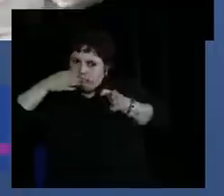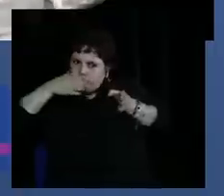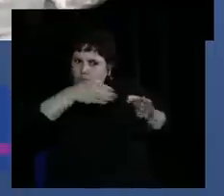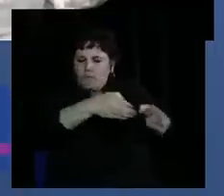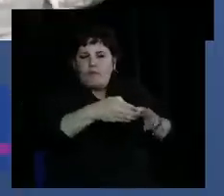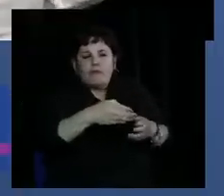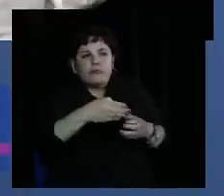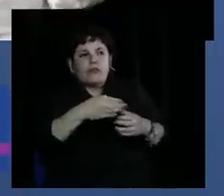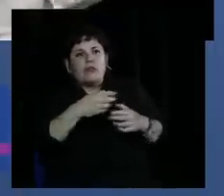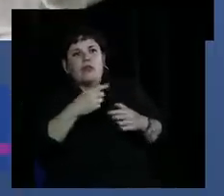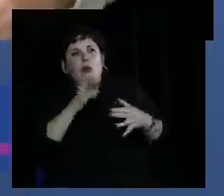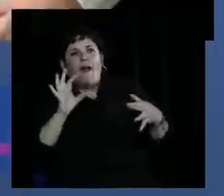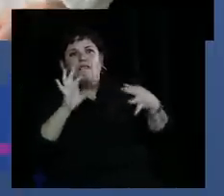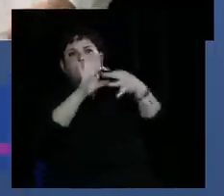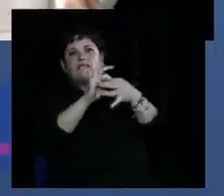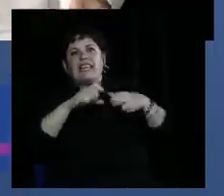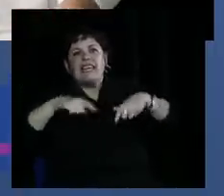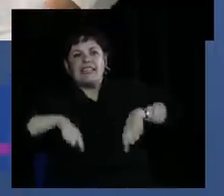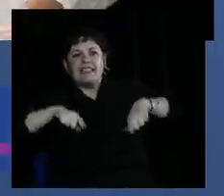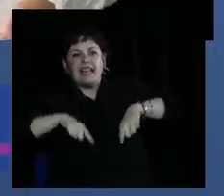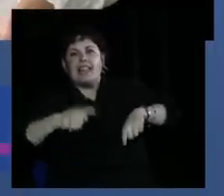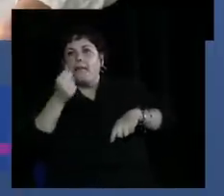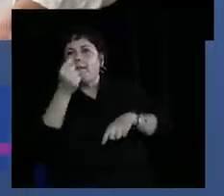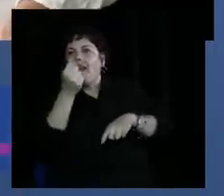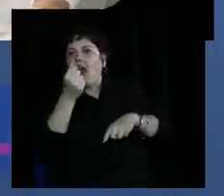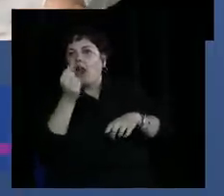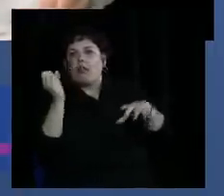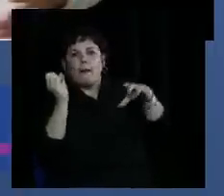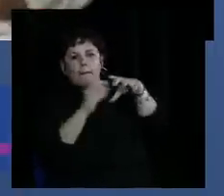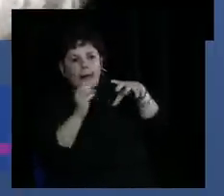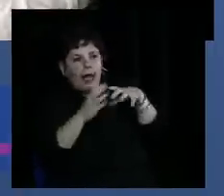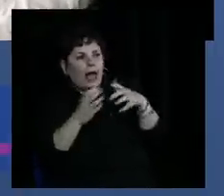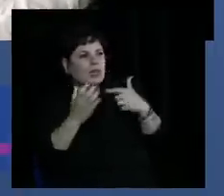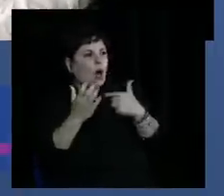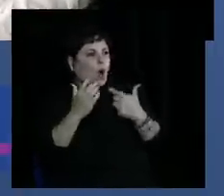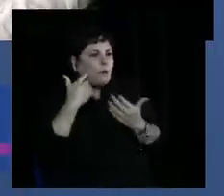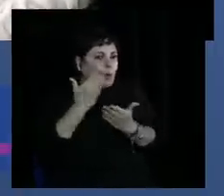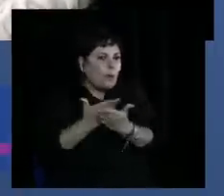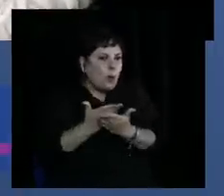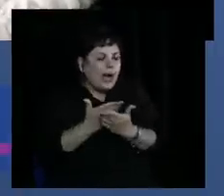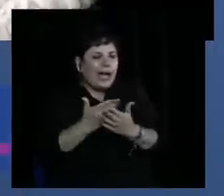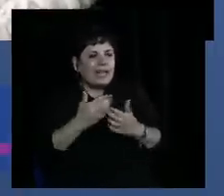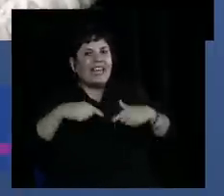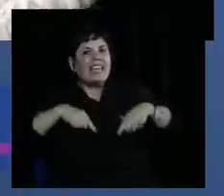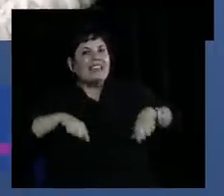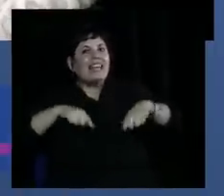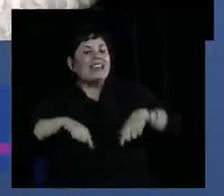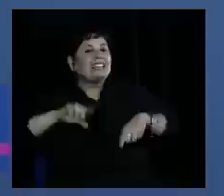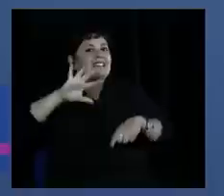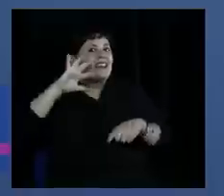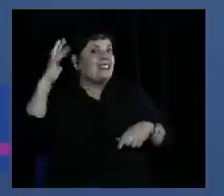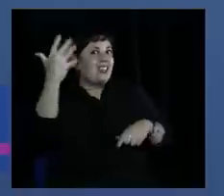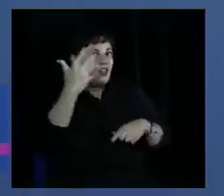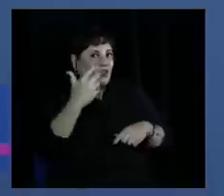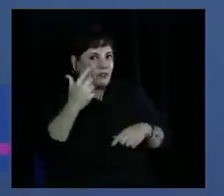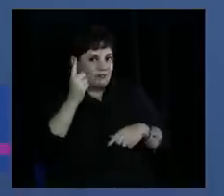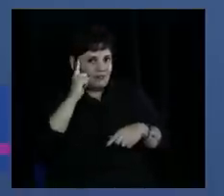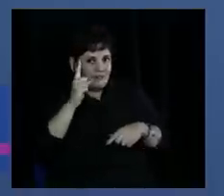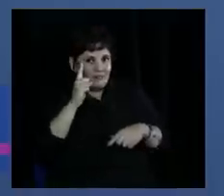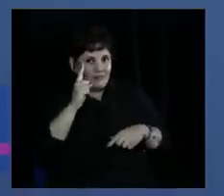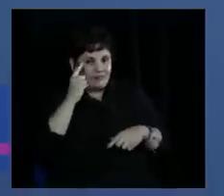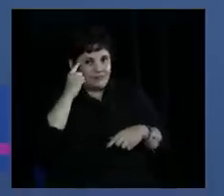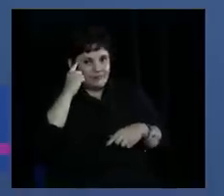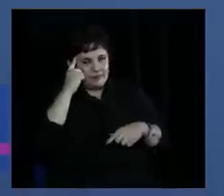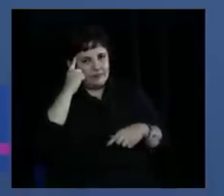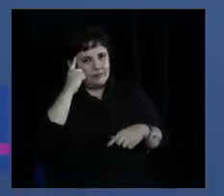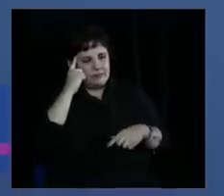las intendencias los fondos que haya o las políticas que haya. Las intendencias del interior. Del interior, sí,